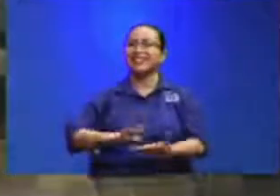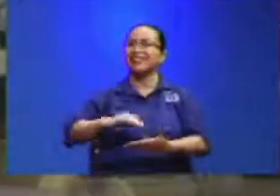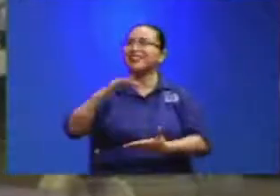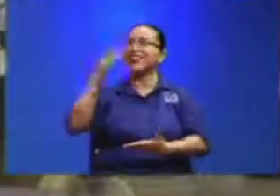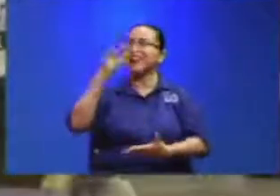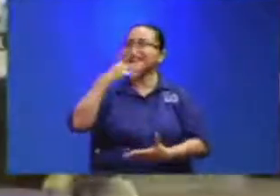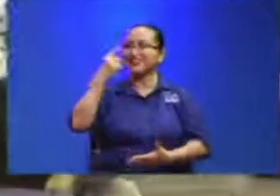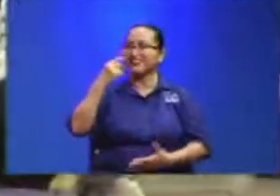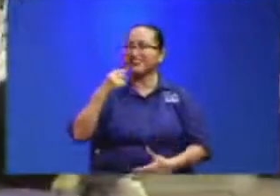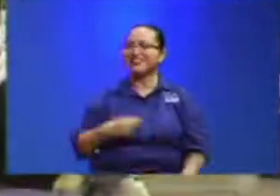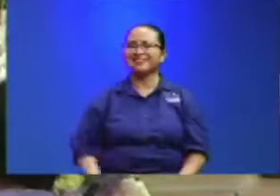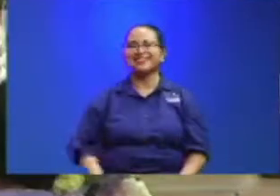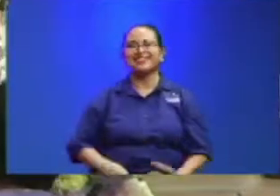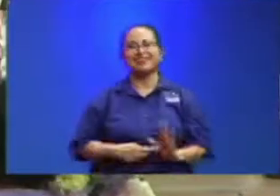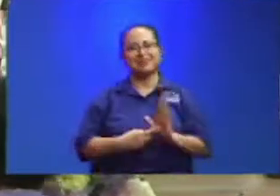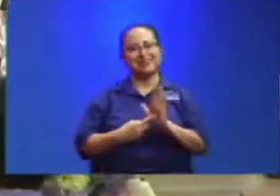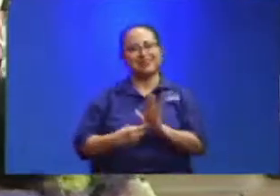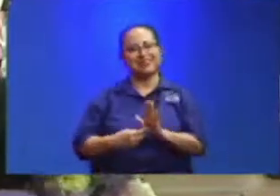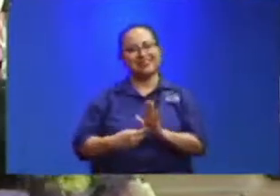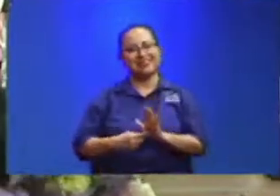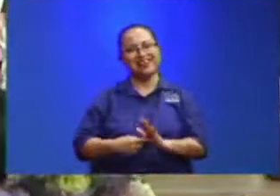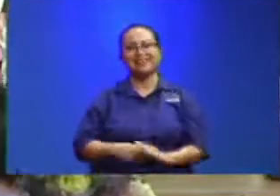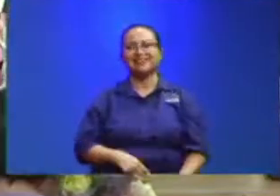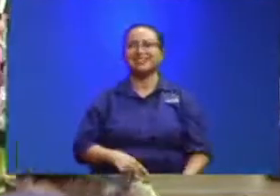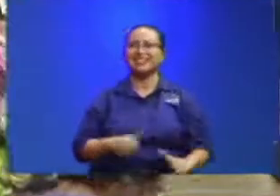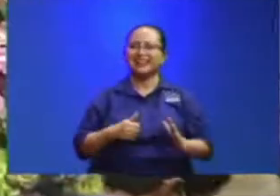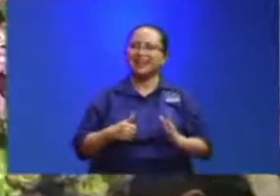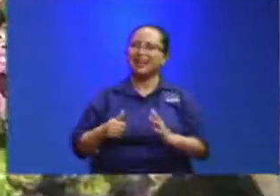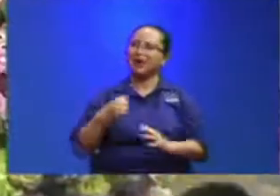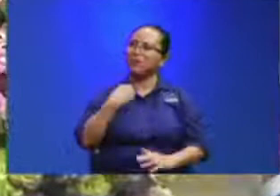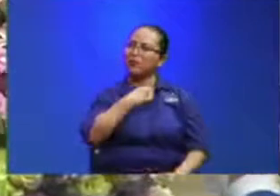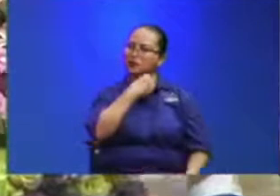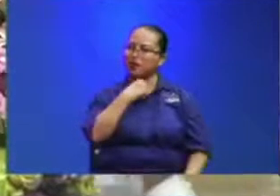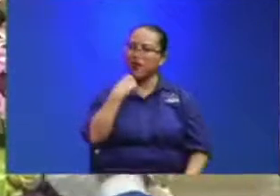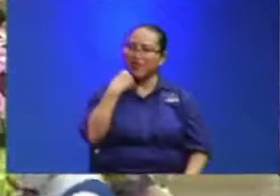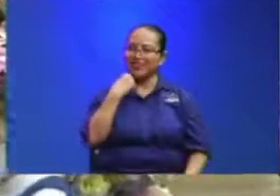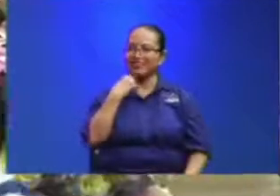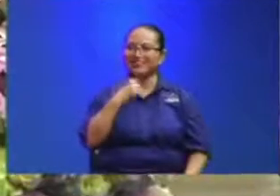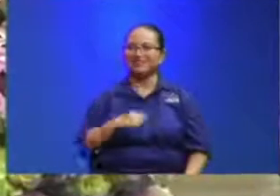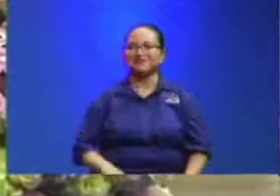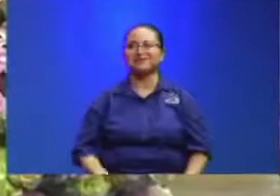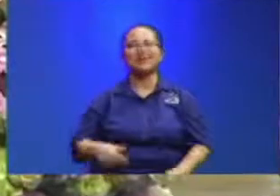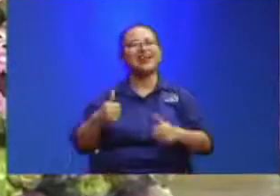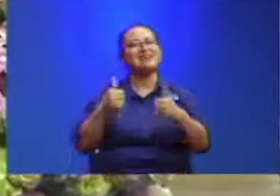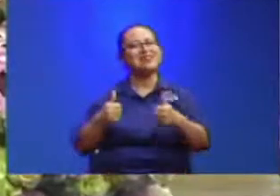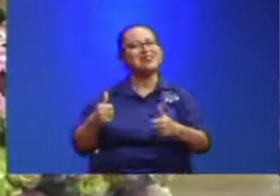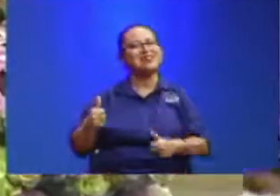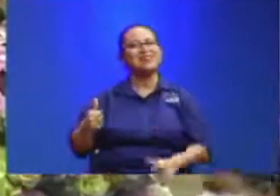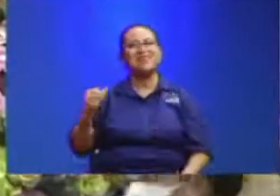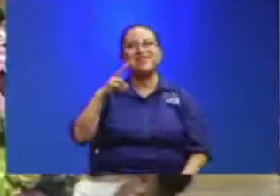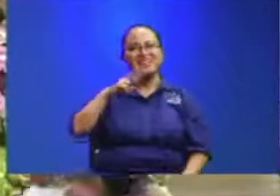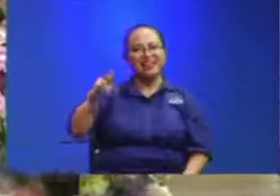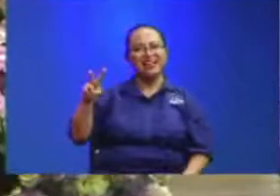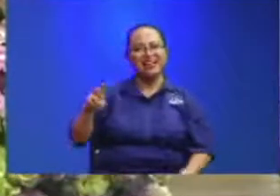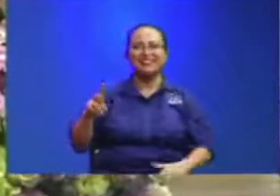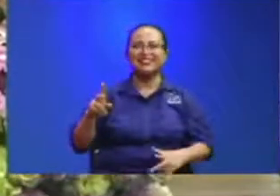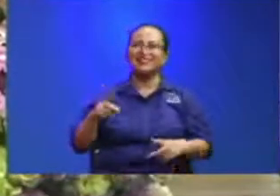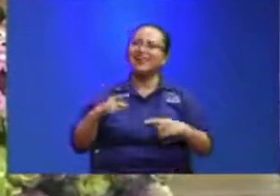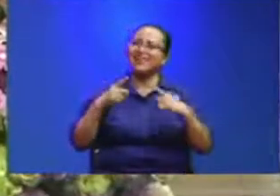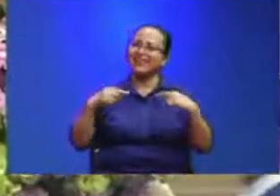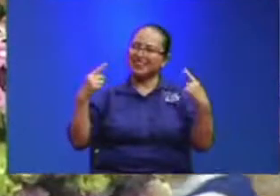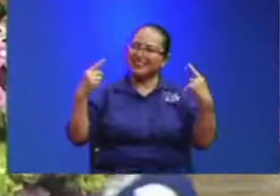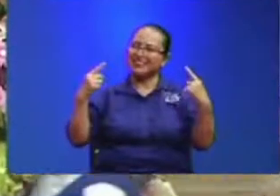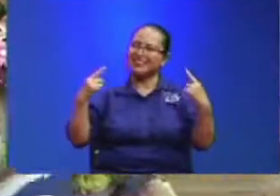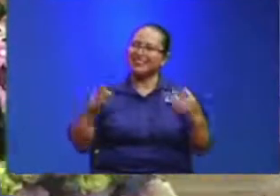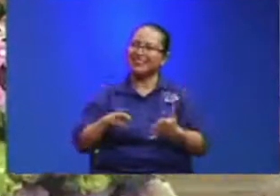buenos días hermanos de la bendiga pueden tomar su lugar que el lindo verles siempre felices danzando